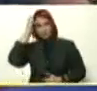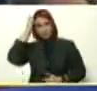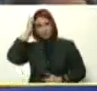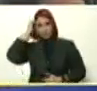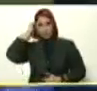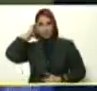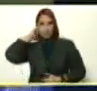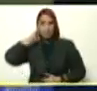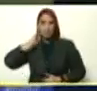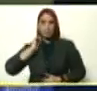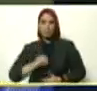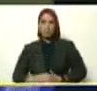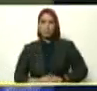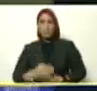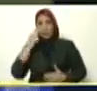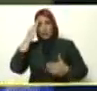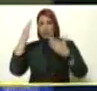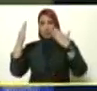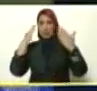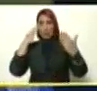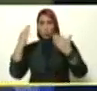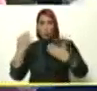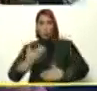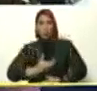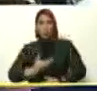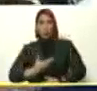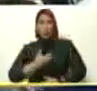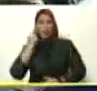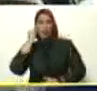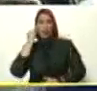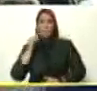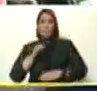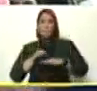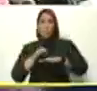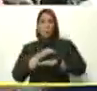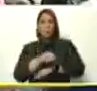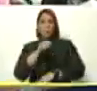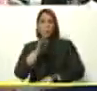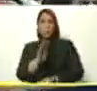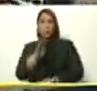Mi saludo a Ingrid Cortés, alcaldesa del municipio Brusual.